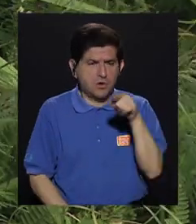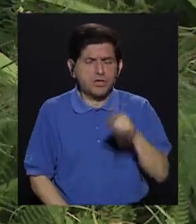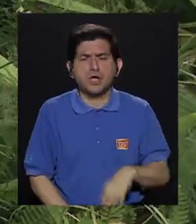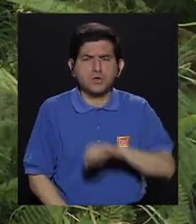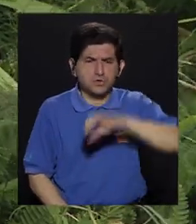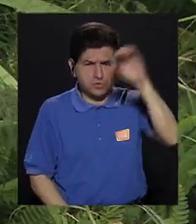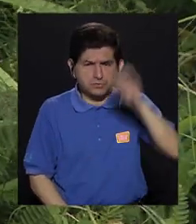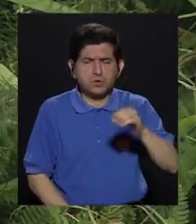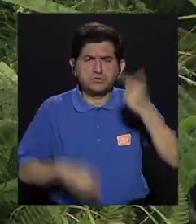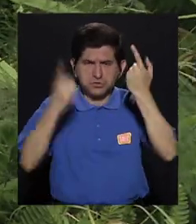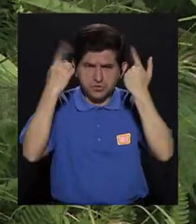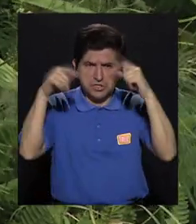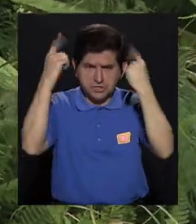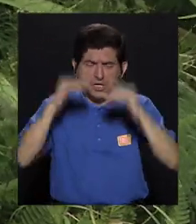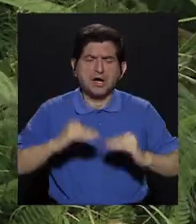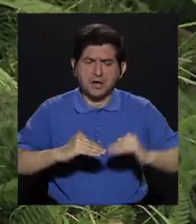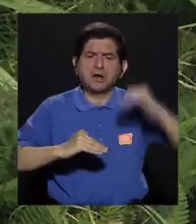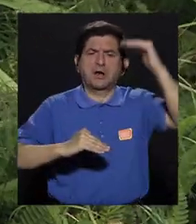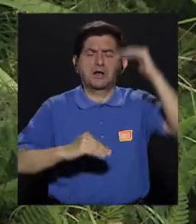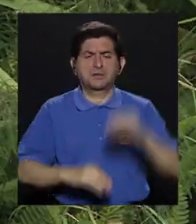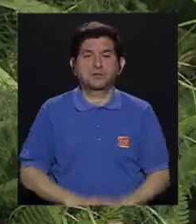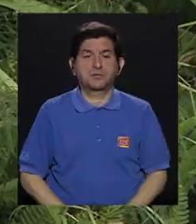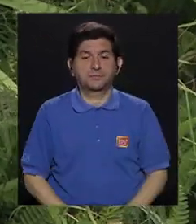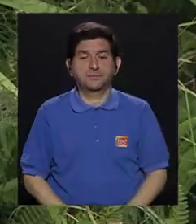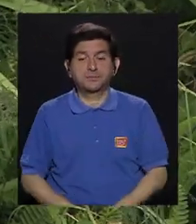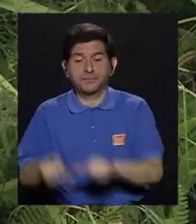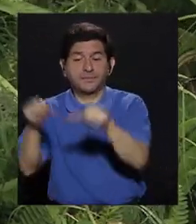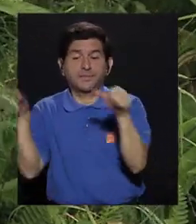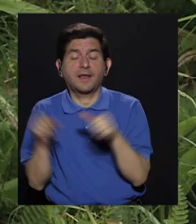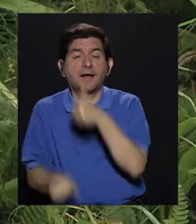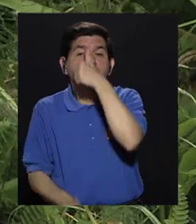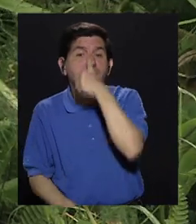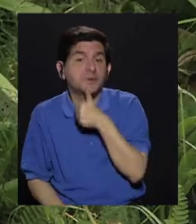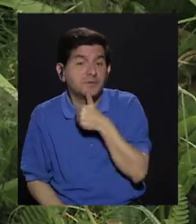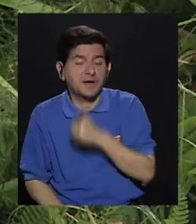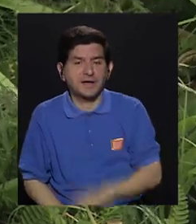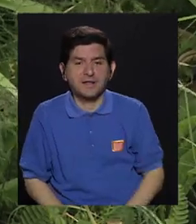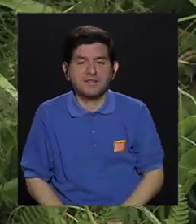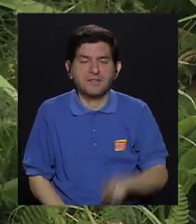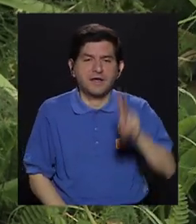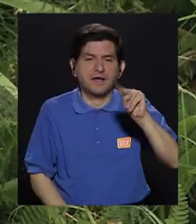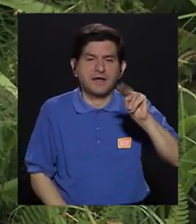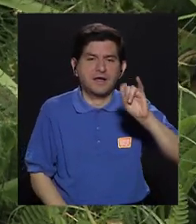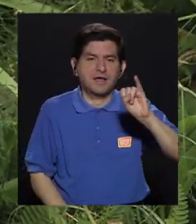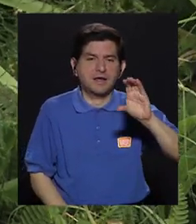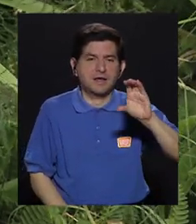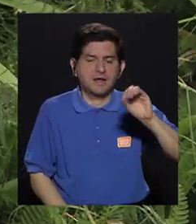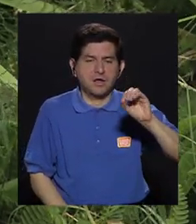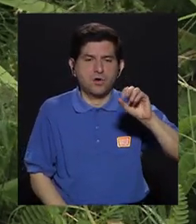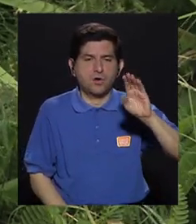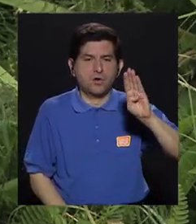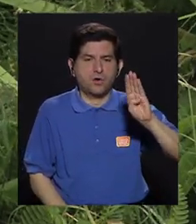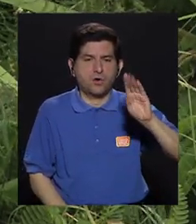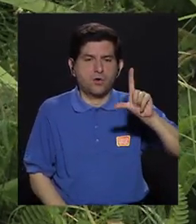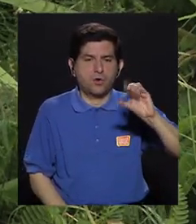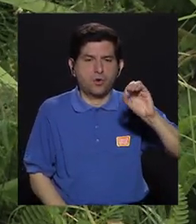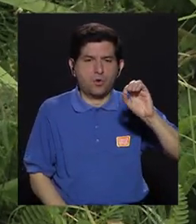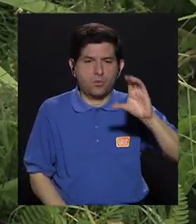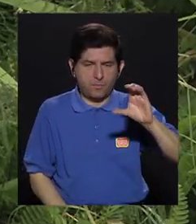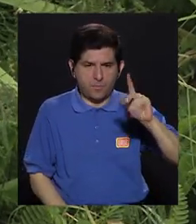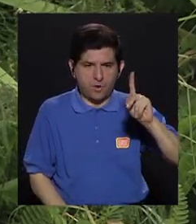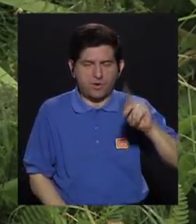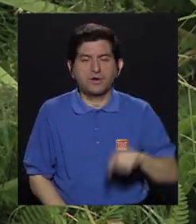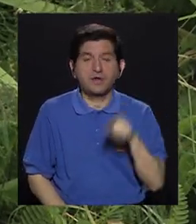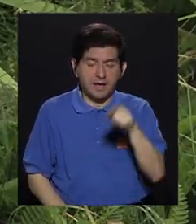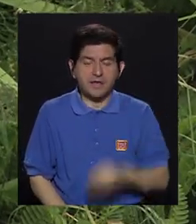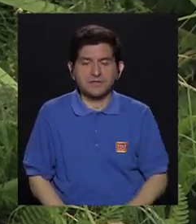de éxito muy, muy alto. Ahora, al nivel privado, existe Nicoblock, que es básicamente el único tratamiento